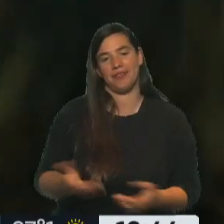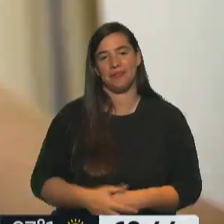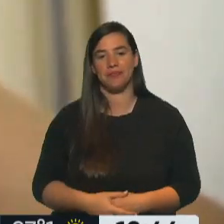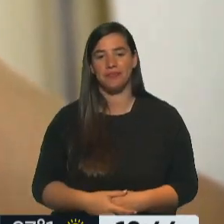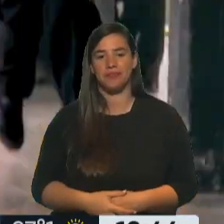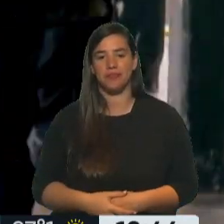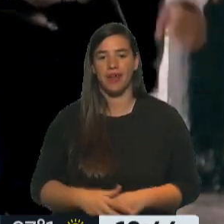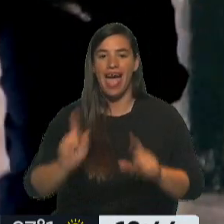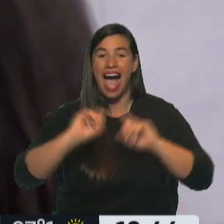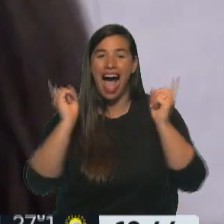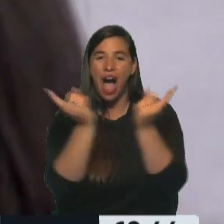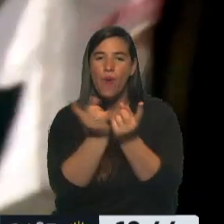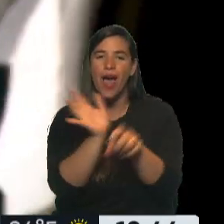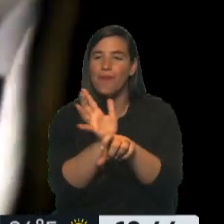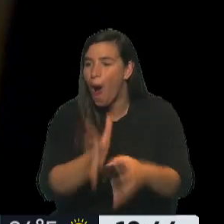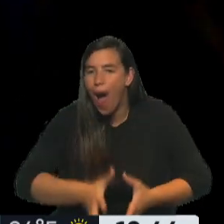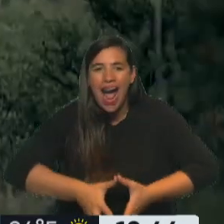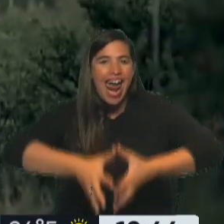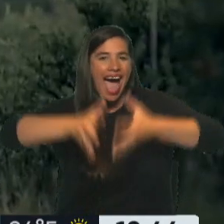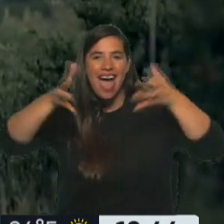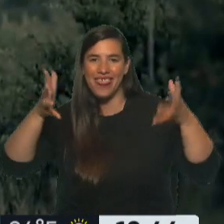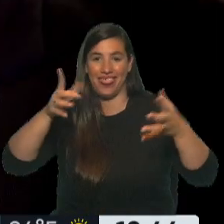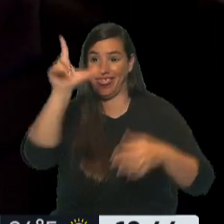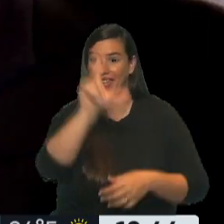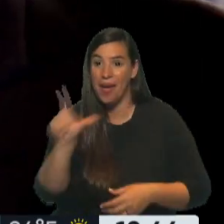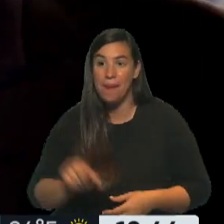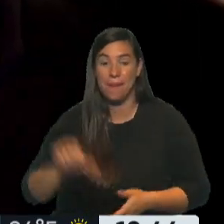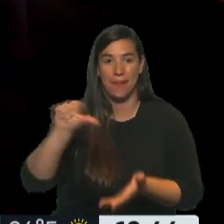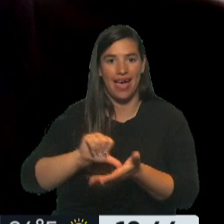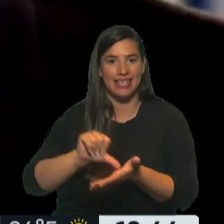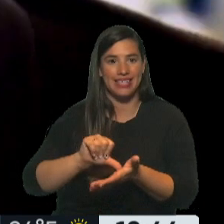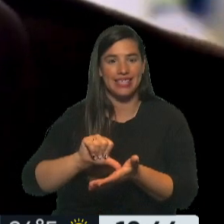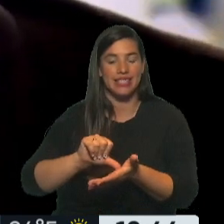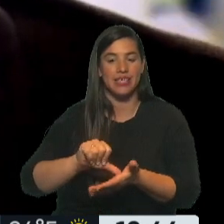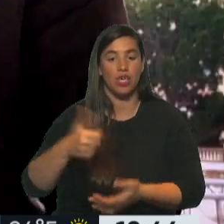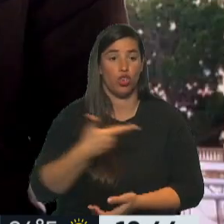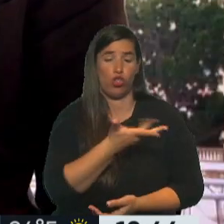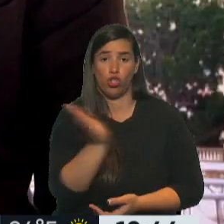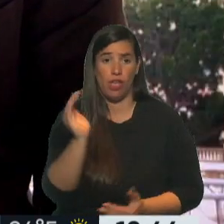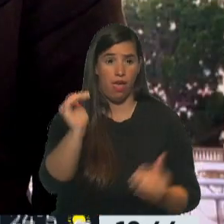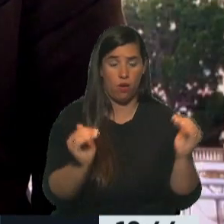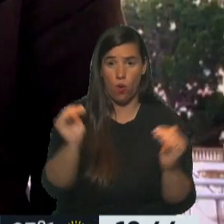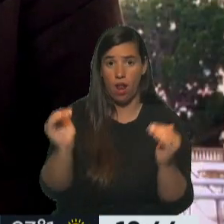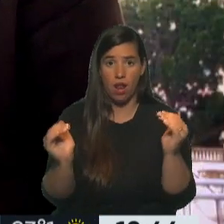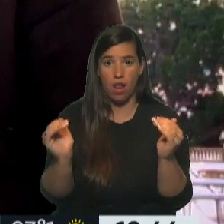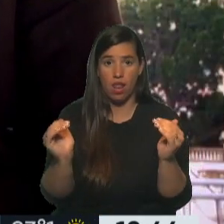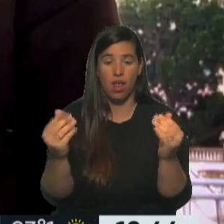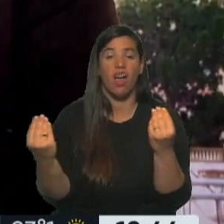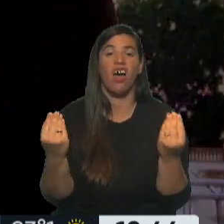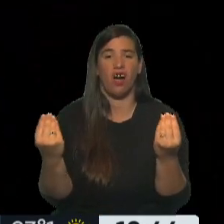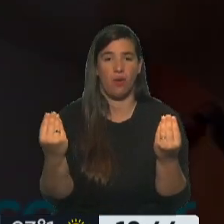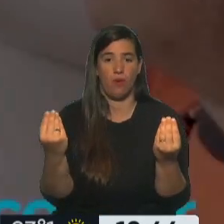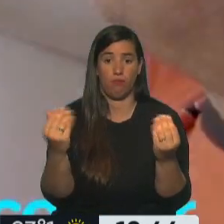Un aula tan grande que ocupa todo el país. En una sociedad desigual, lo que hay que hacer es igualar a aquellos que